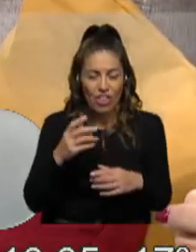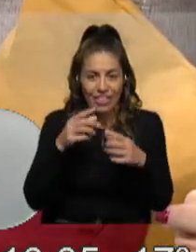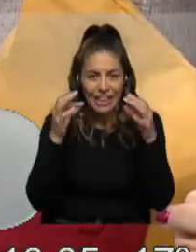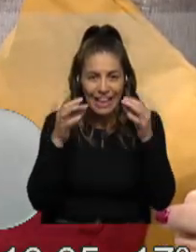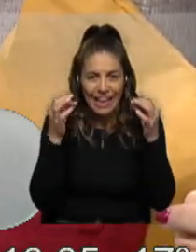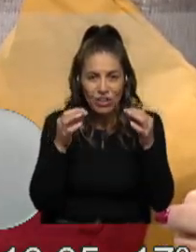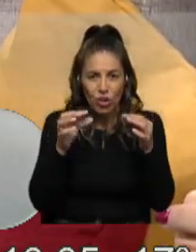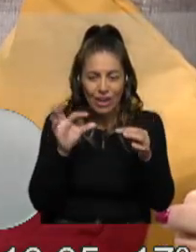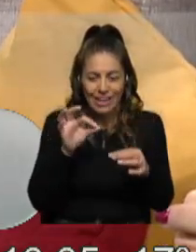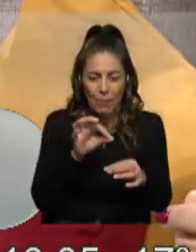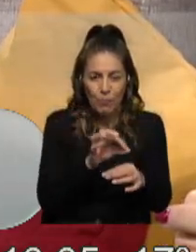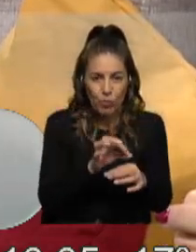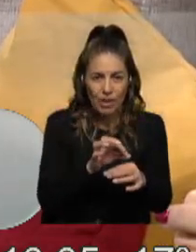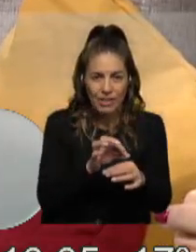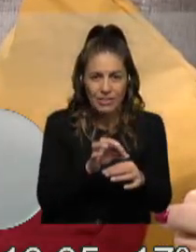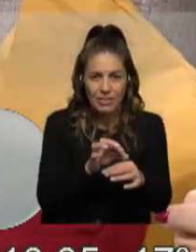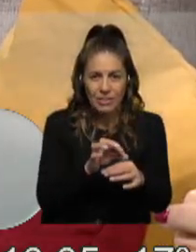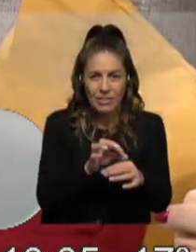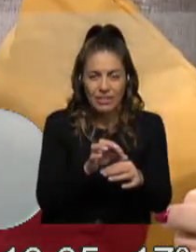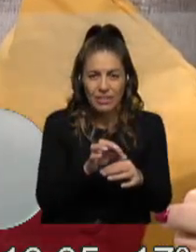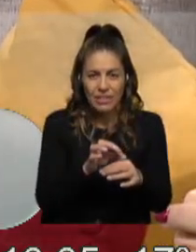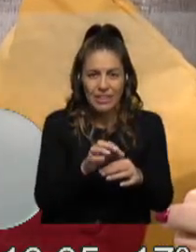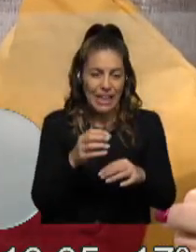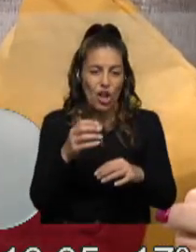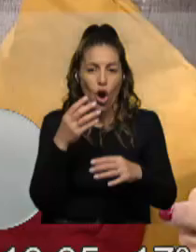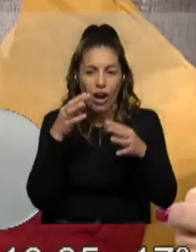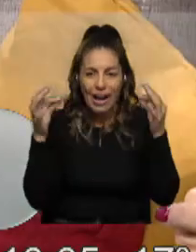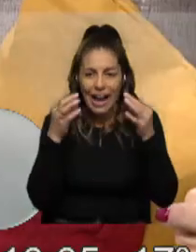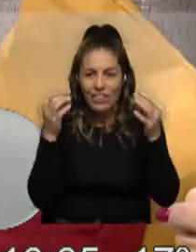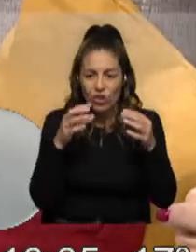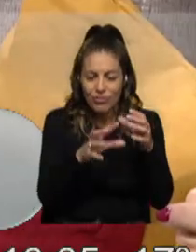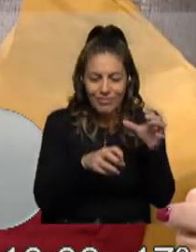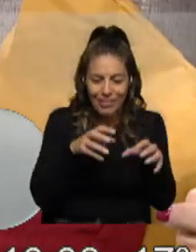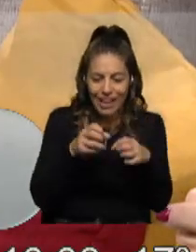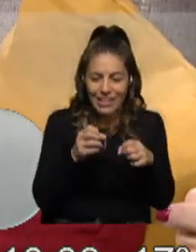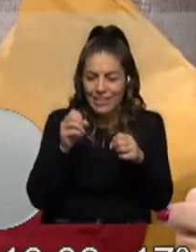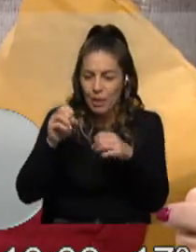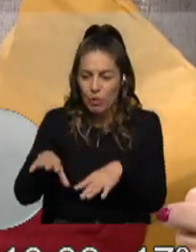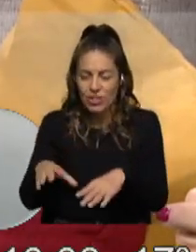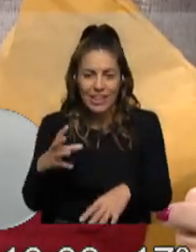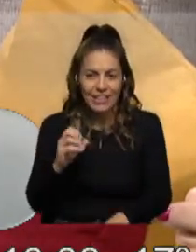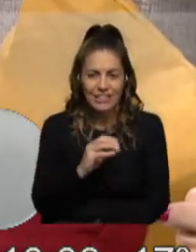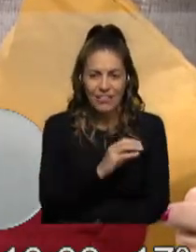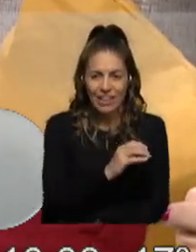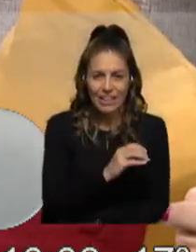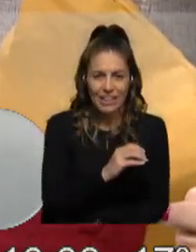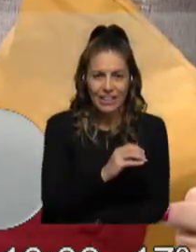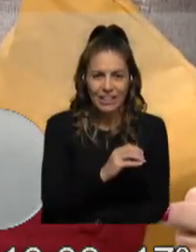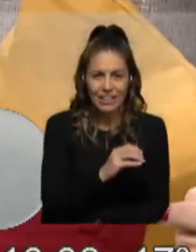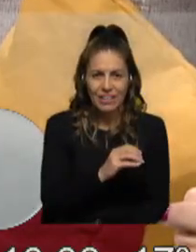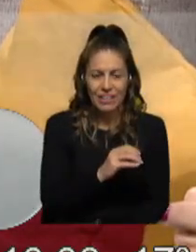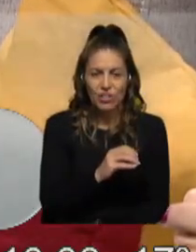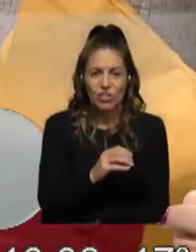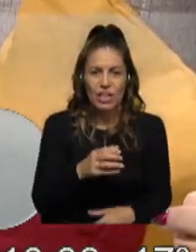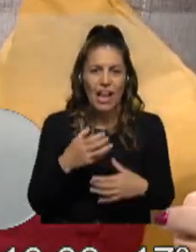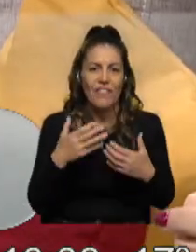llama Bartonella, que los gatos que arañan dejan, depositan esa bacteria ahí y generan, muchas veces se agrandan los ganglios, a